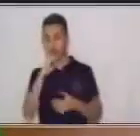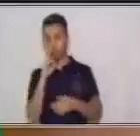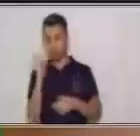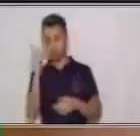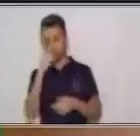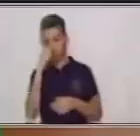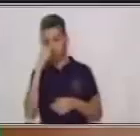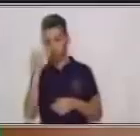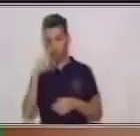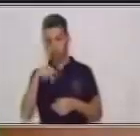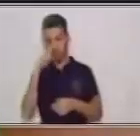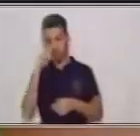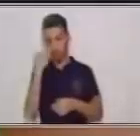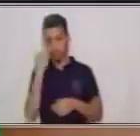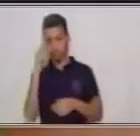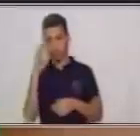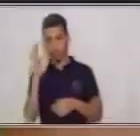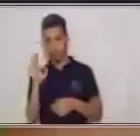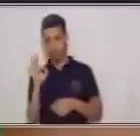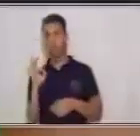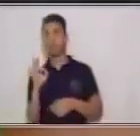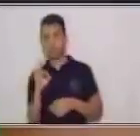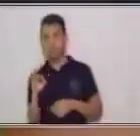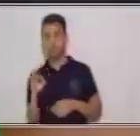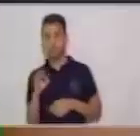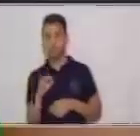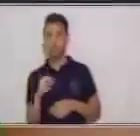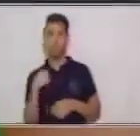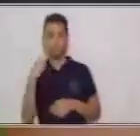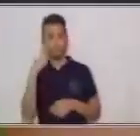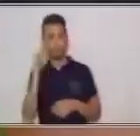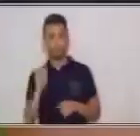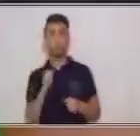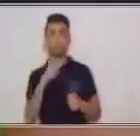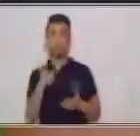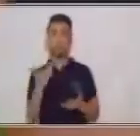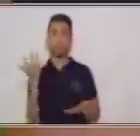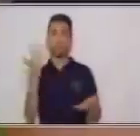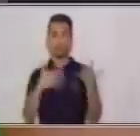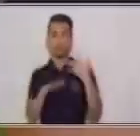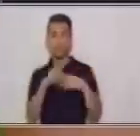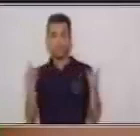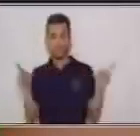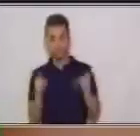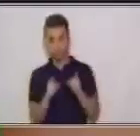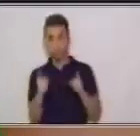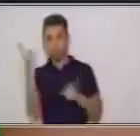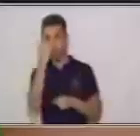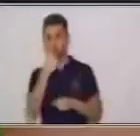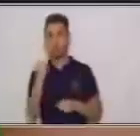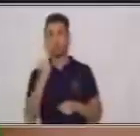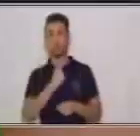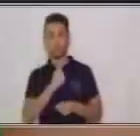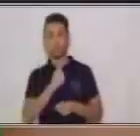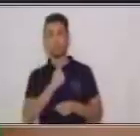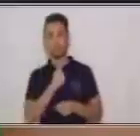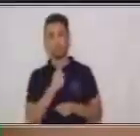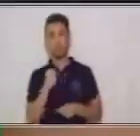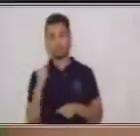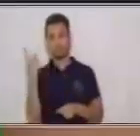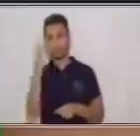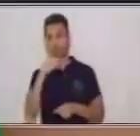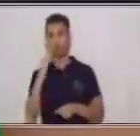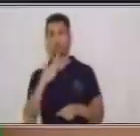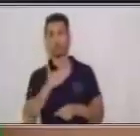ir escribiendo ejemplos sobre cada uno de ellos. Te recomiendo que tomes tus anotaciones para tener los ejemplos en tu